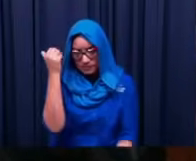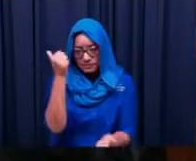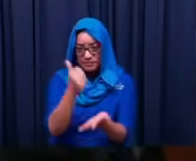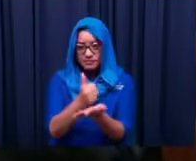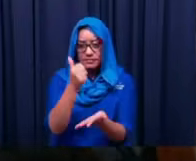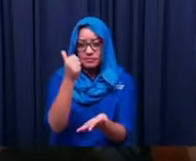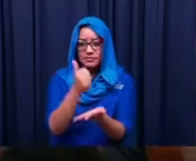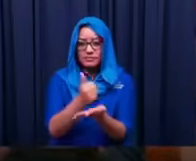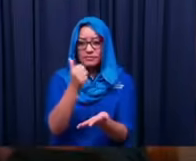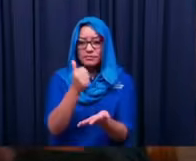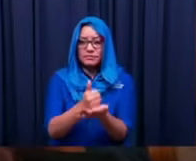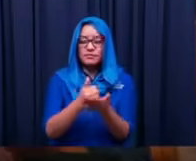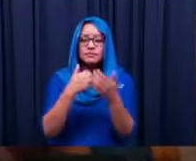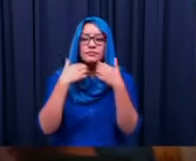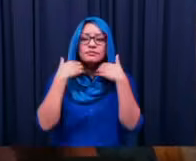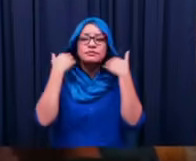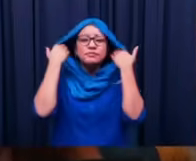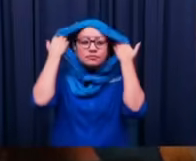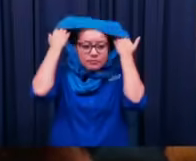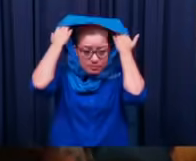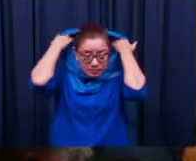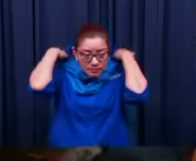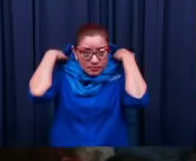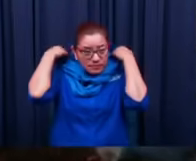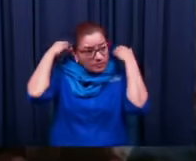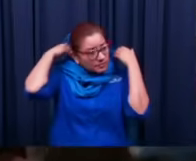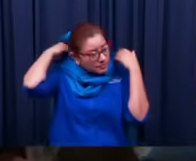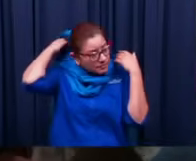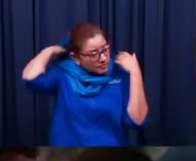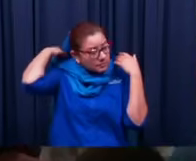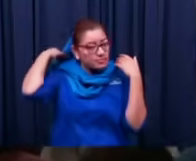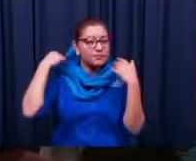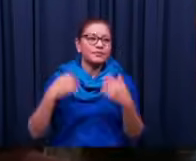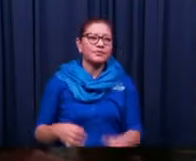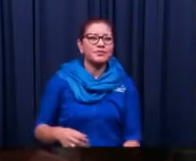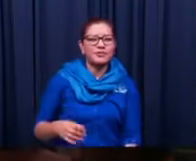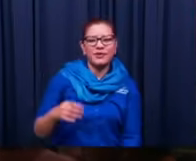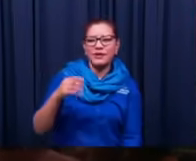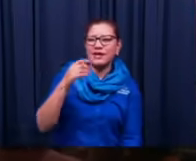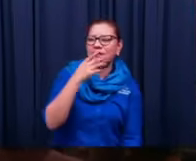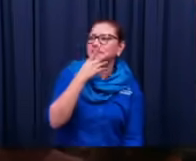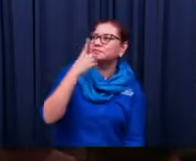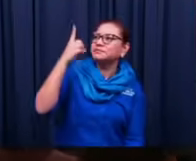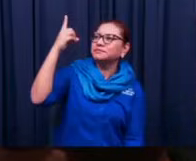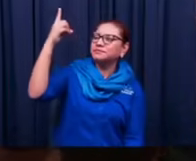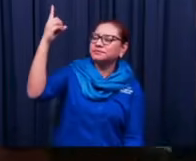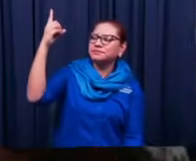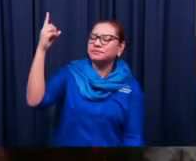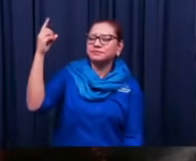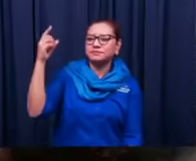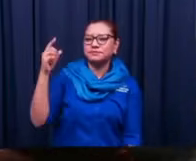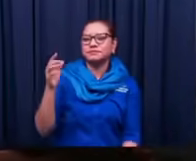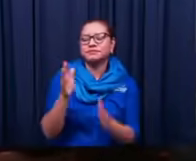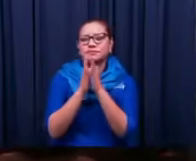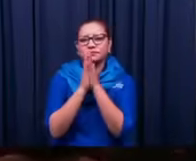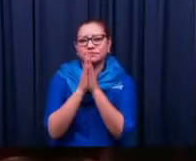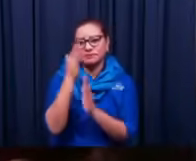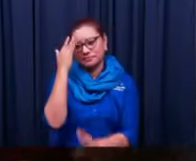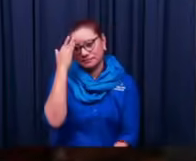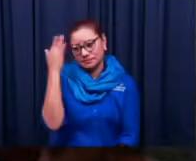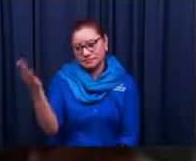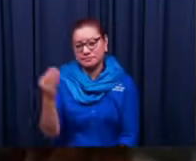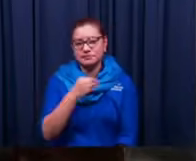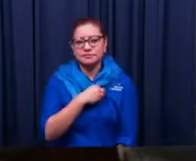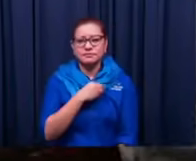niña Sofía Larios Escobar. Por favor, voy a pedir a los padres que vengan acá, que se presenten, y